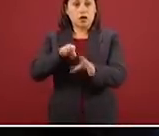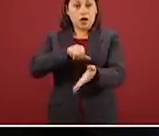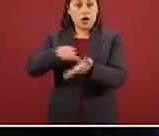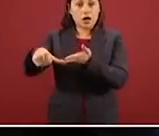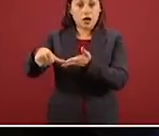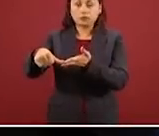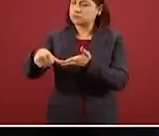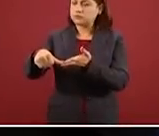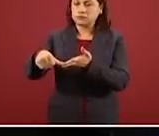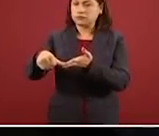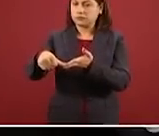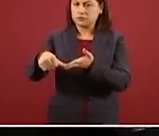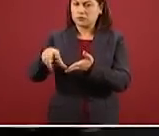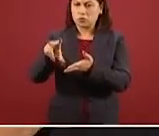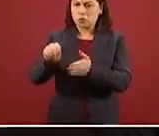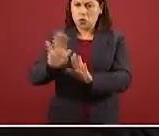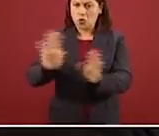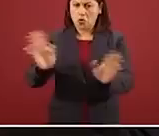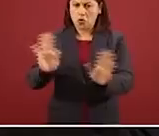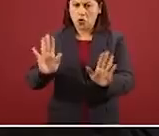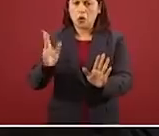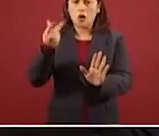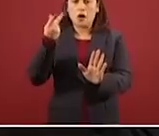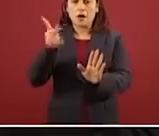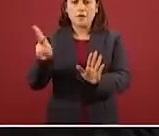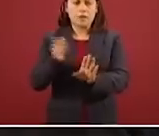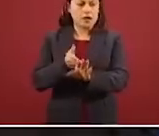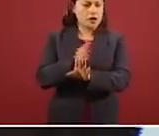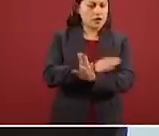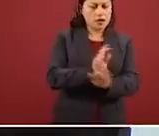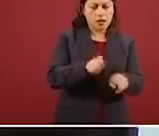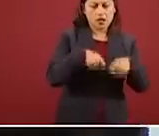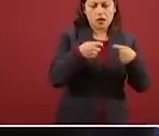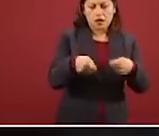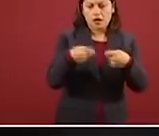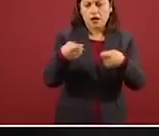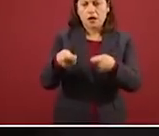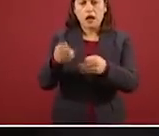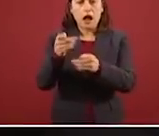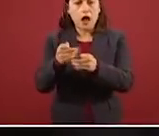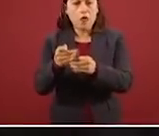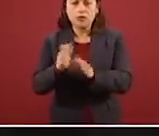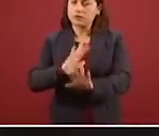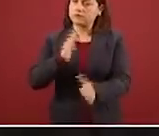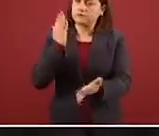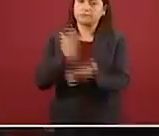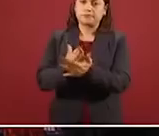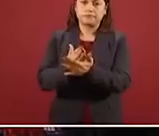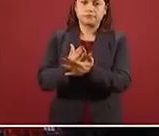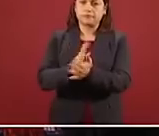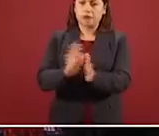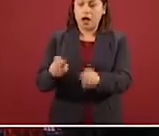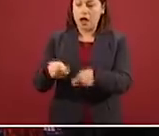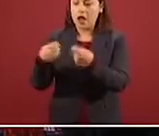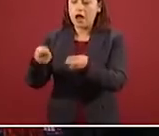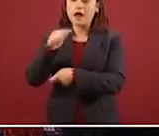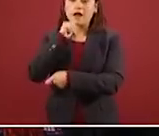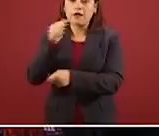ya detener la entrega de concesiones, porque con lo que hay concesionado,